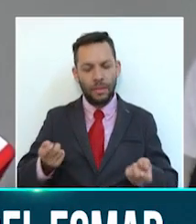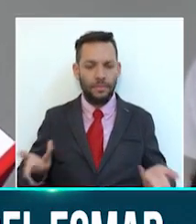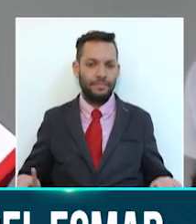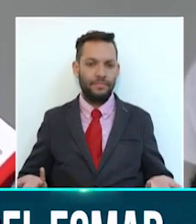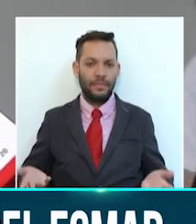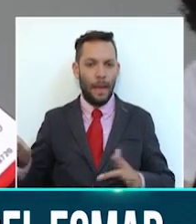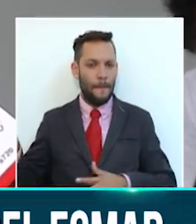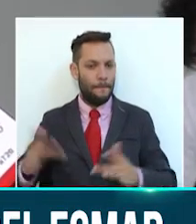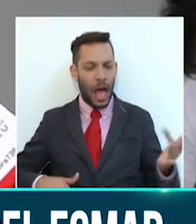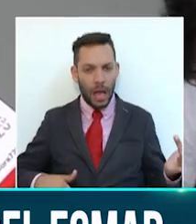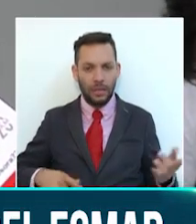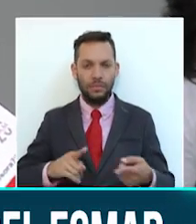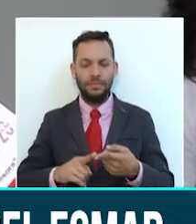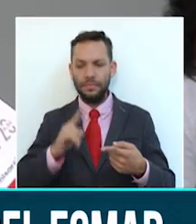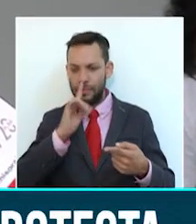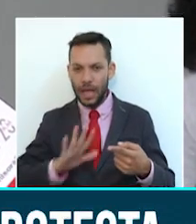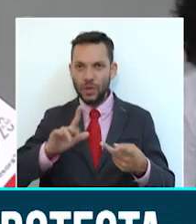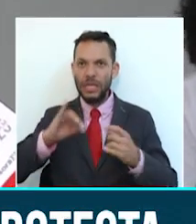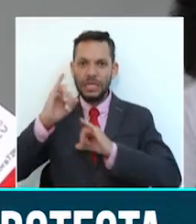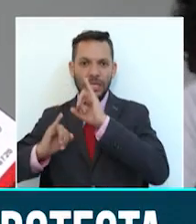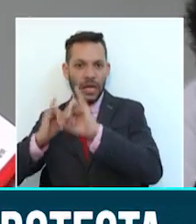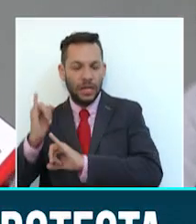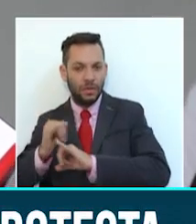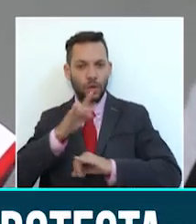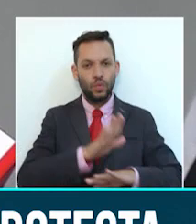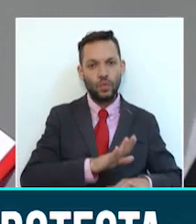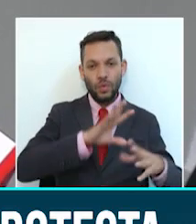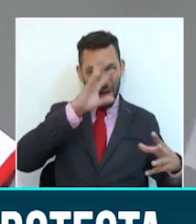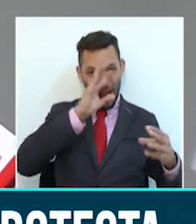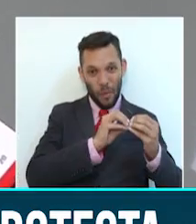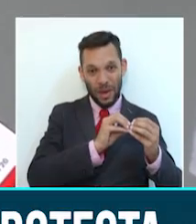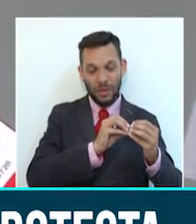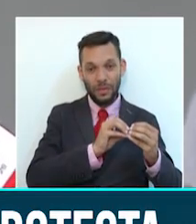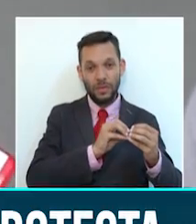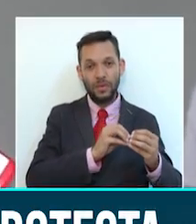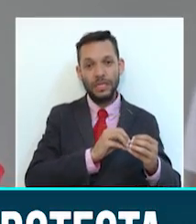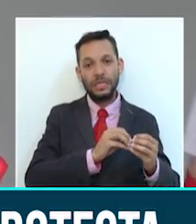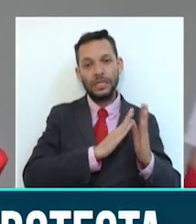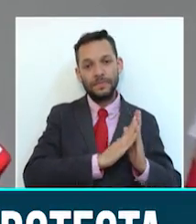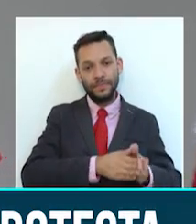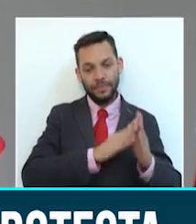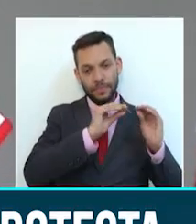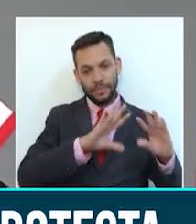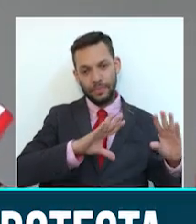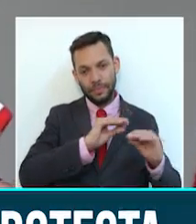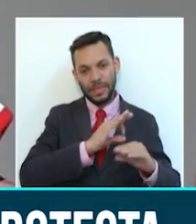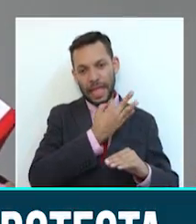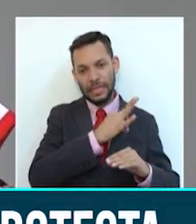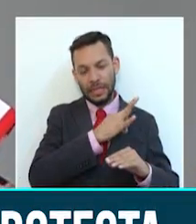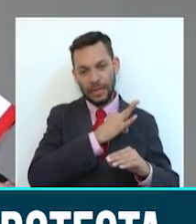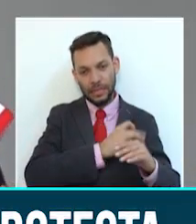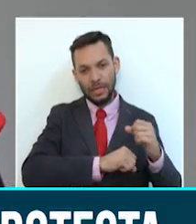Humanos Nacional, que sale de los acuerdos del 13 de diciembre y pues todo esto